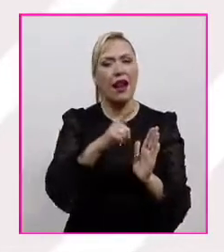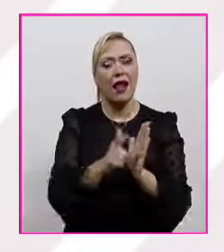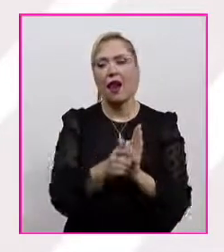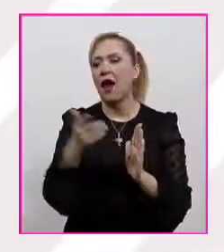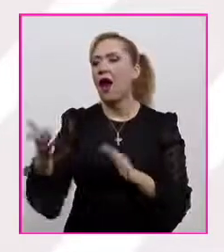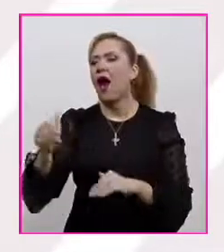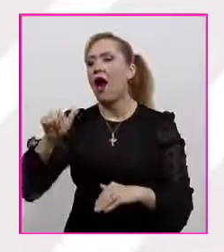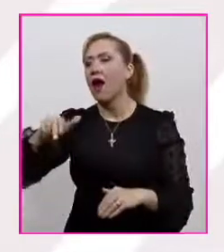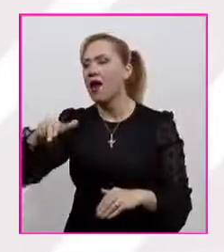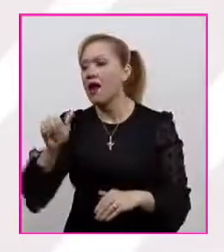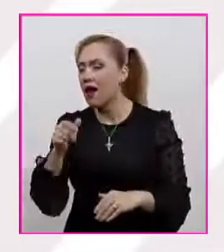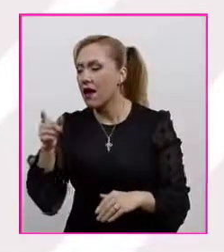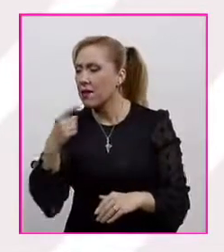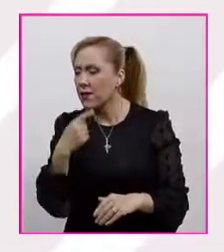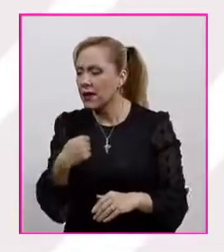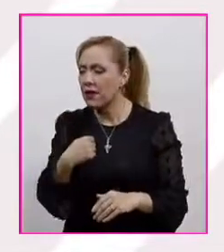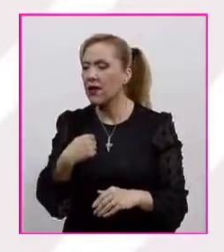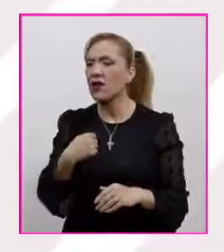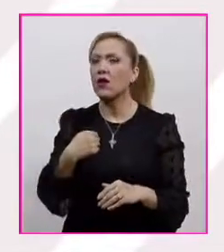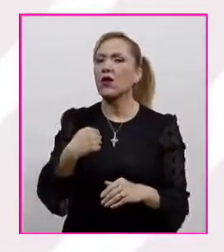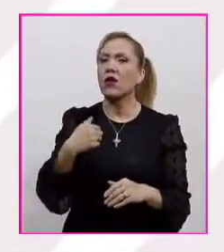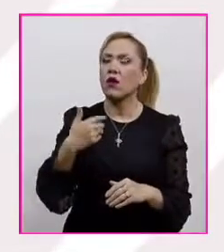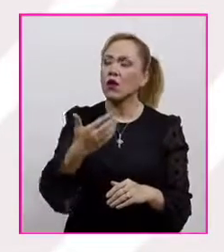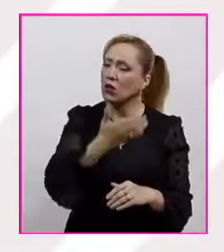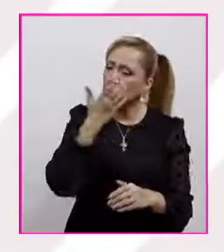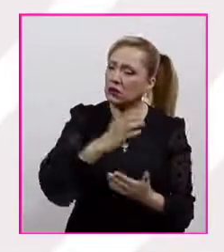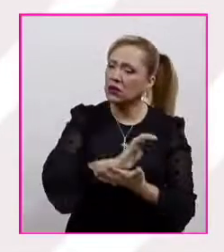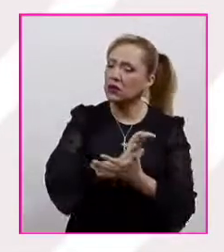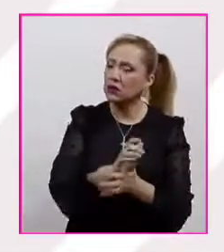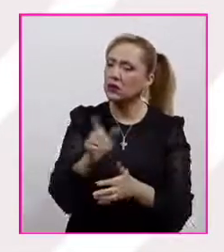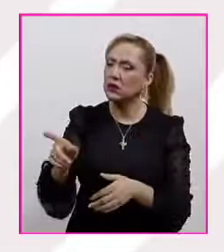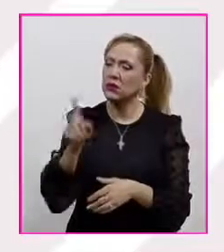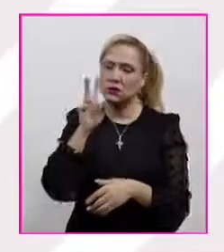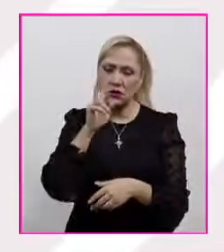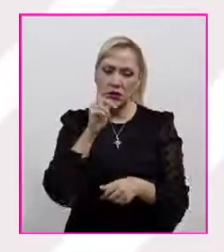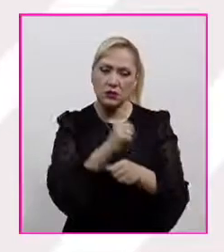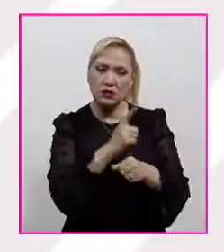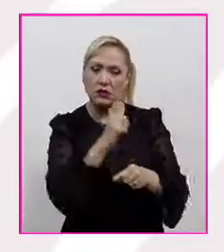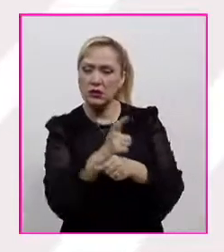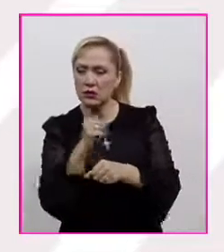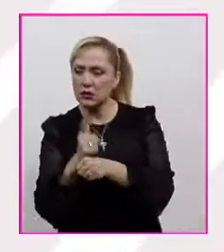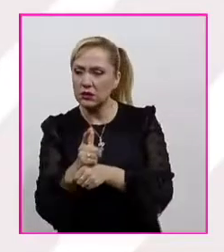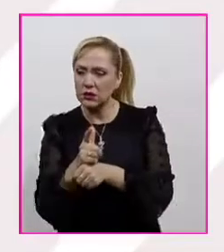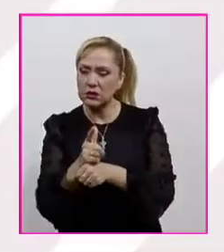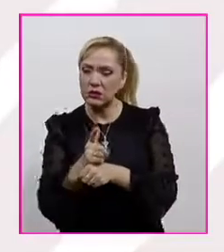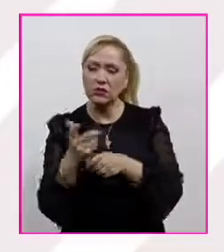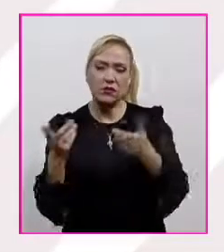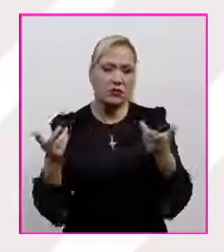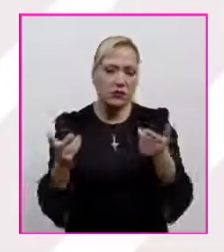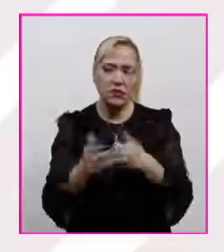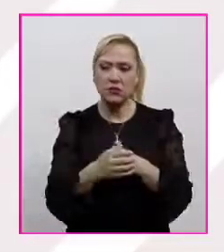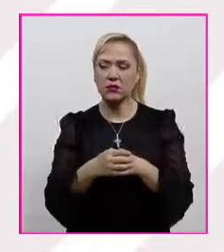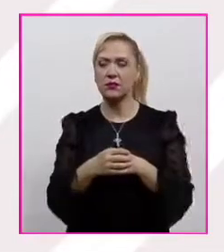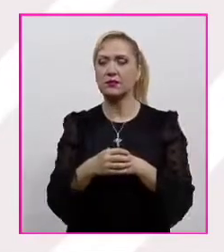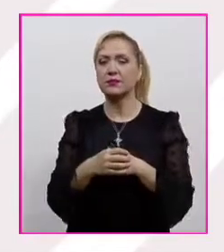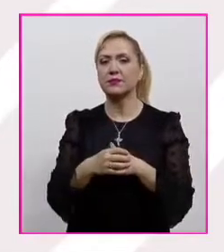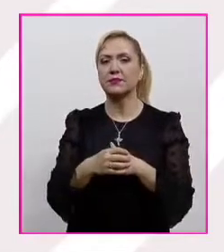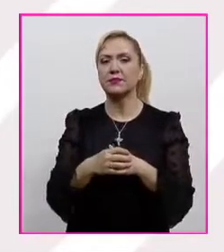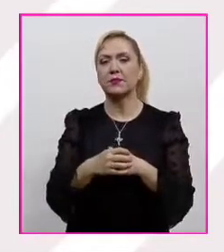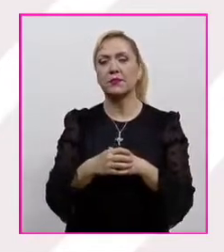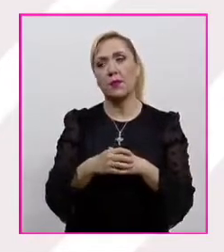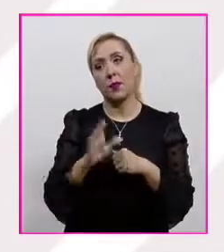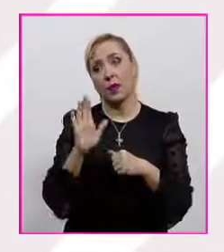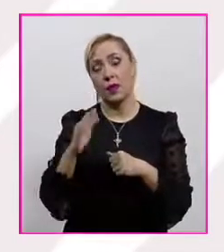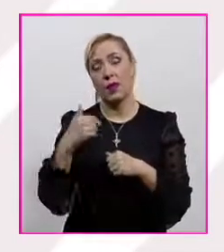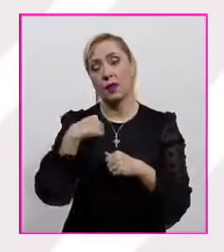Ana recuperar estas otras prácticas discriminatorias que ustedes han identificado, además de las que ya nos has comentado, Ana.